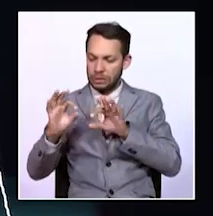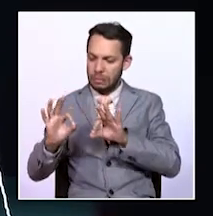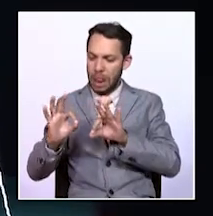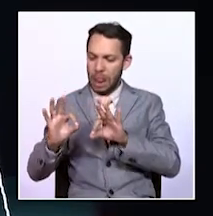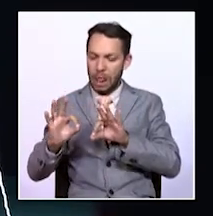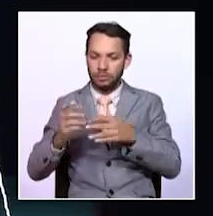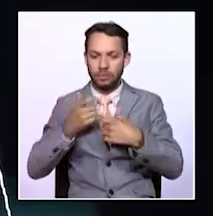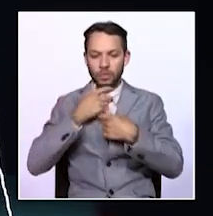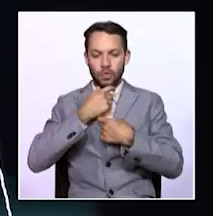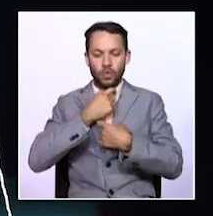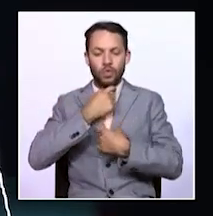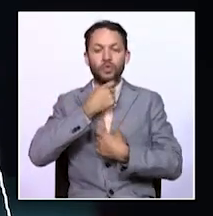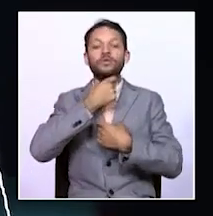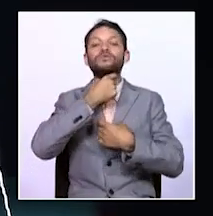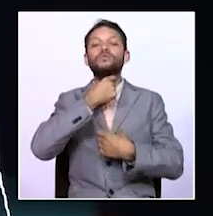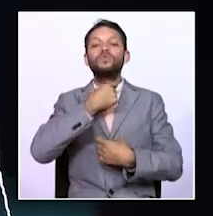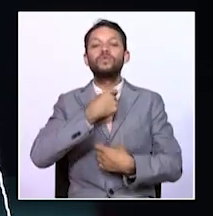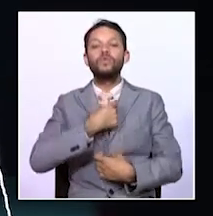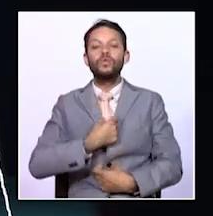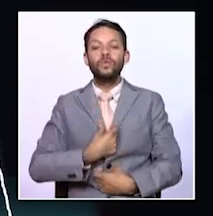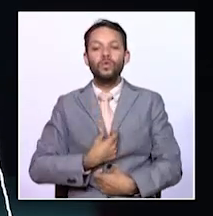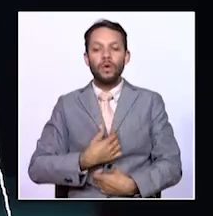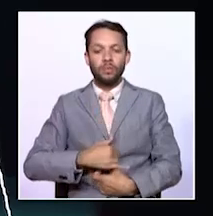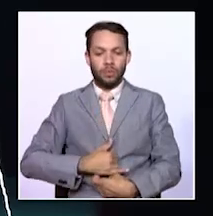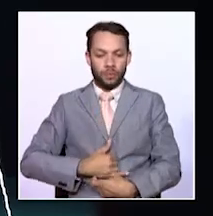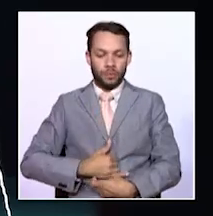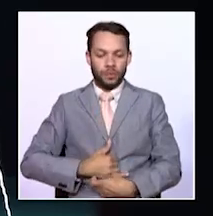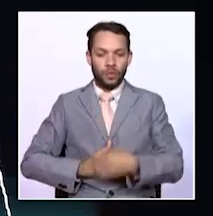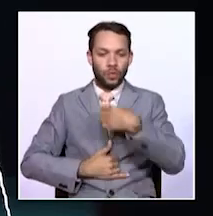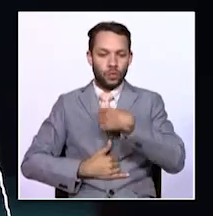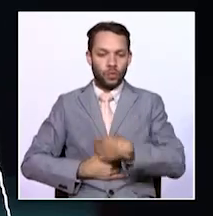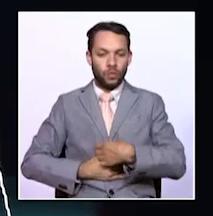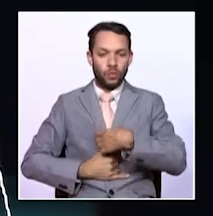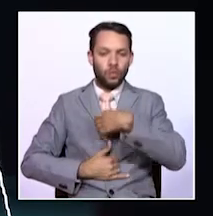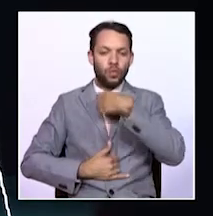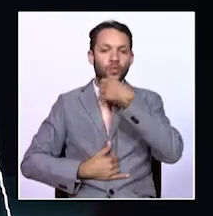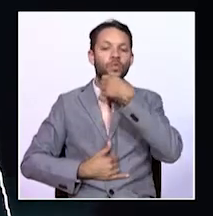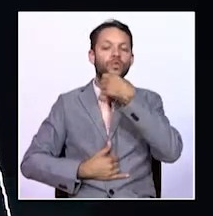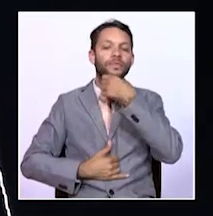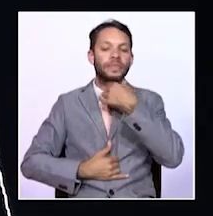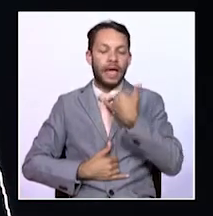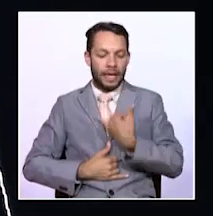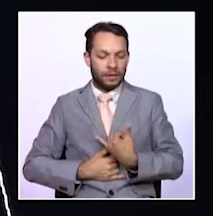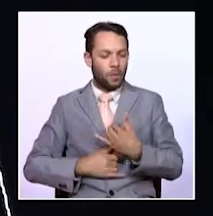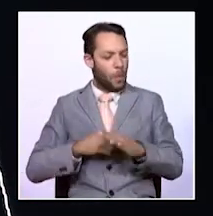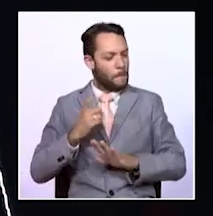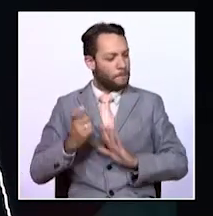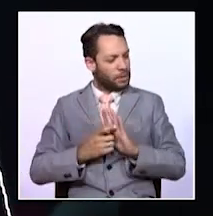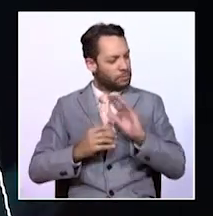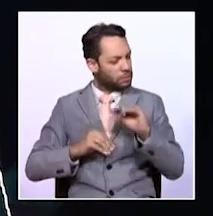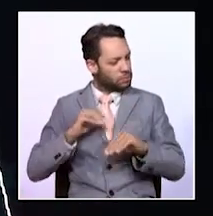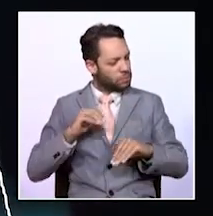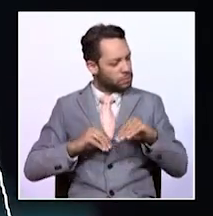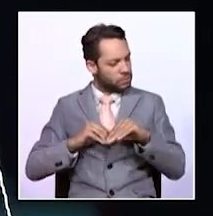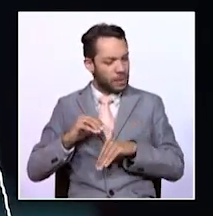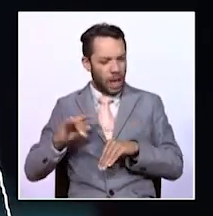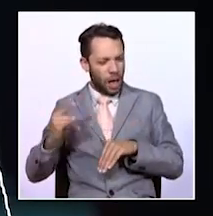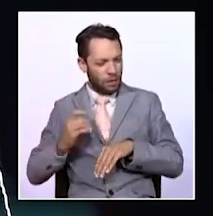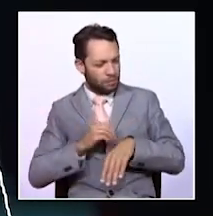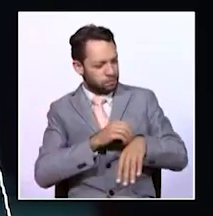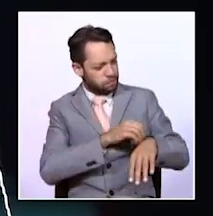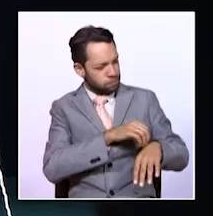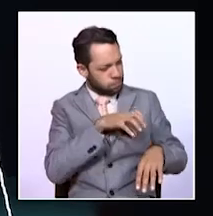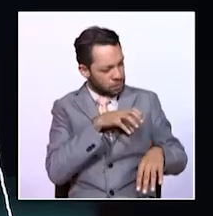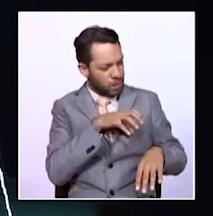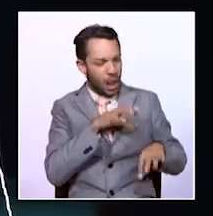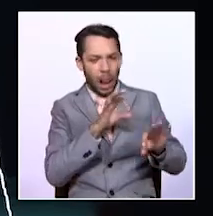vamos a ir de pronto evaluando con controles posteriores para ver si ha crecido, pero no tiene ninguna